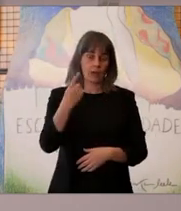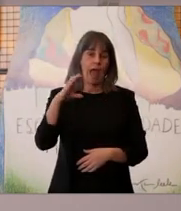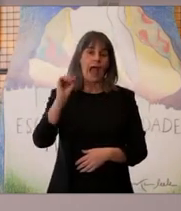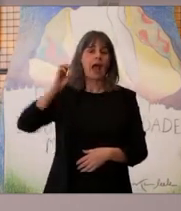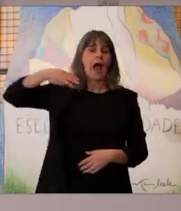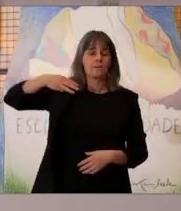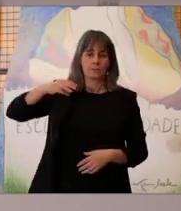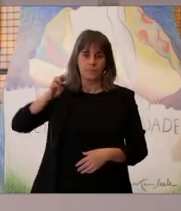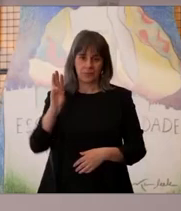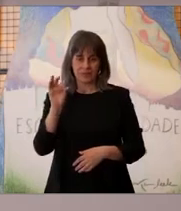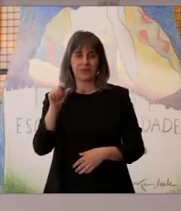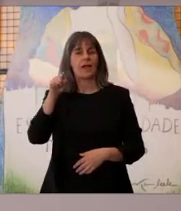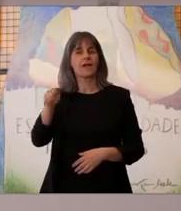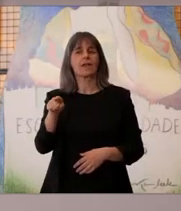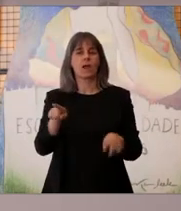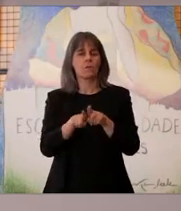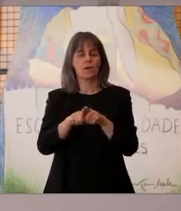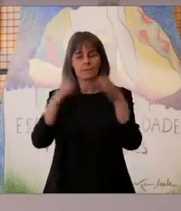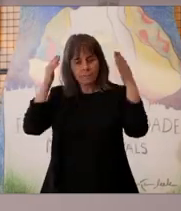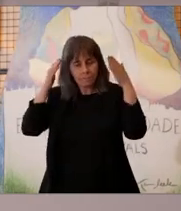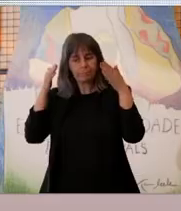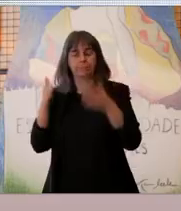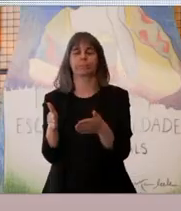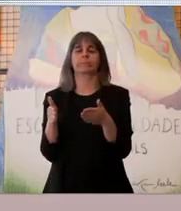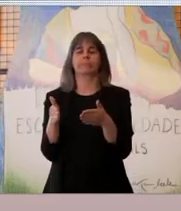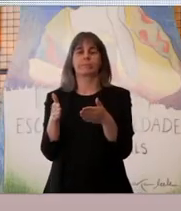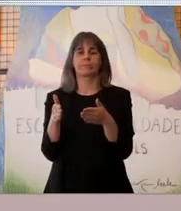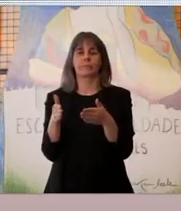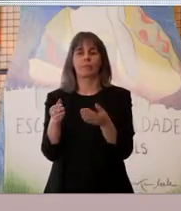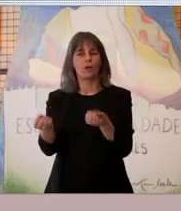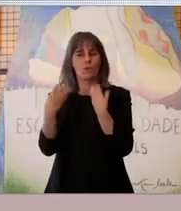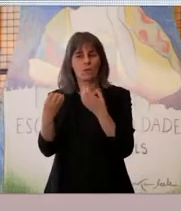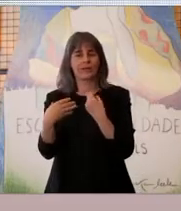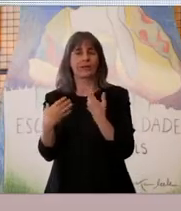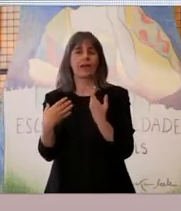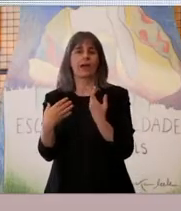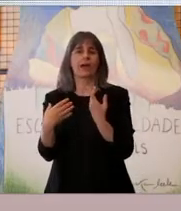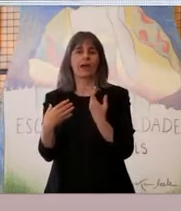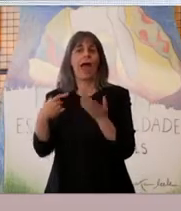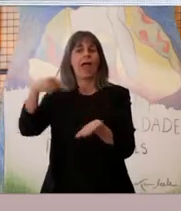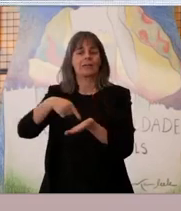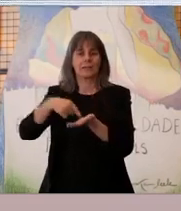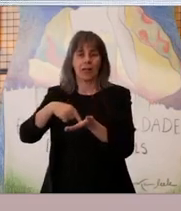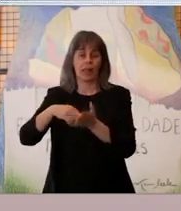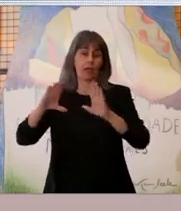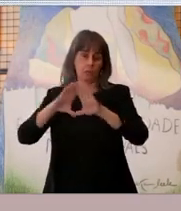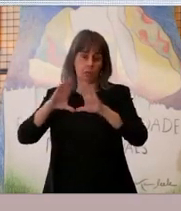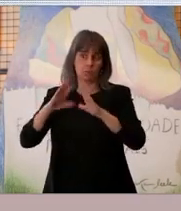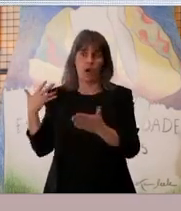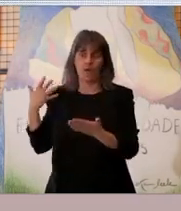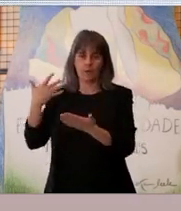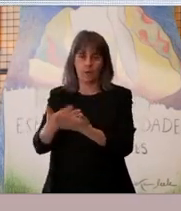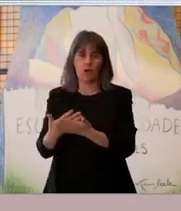especiales énfasis en contarnos que que las exigencias del feminismo hasta ahora